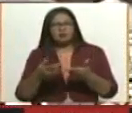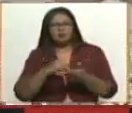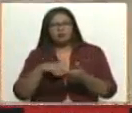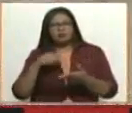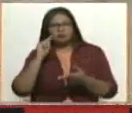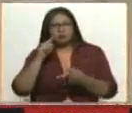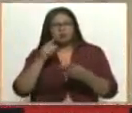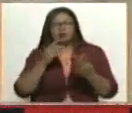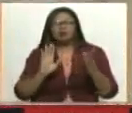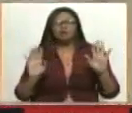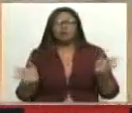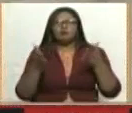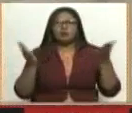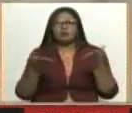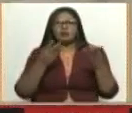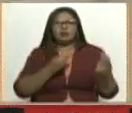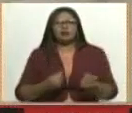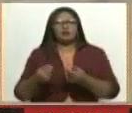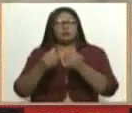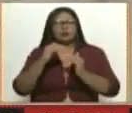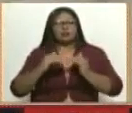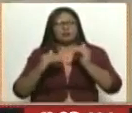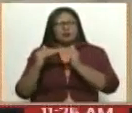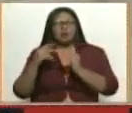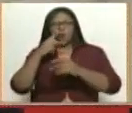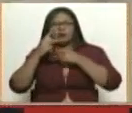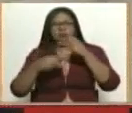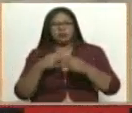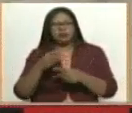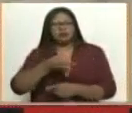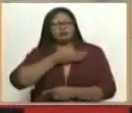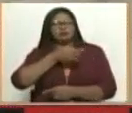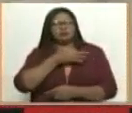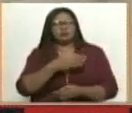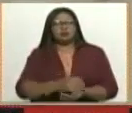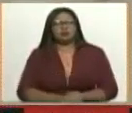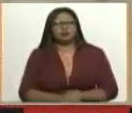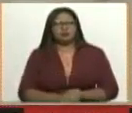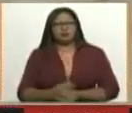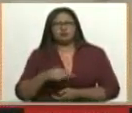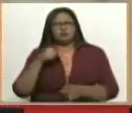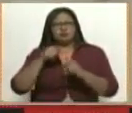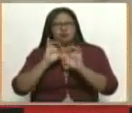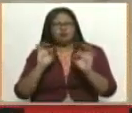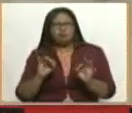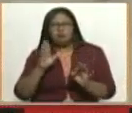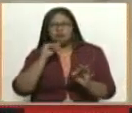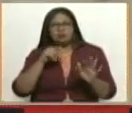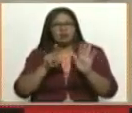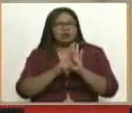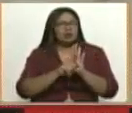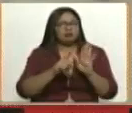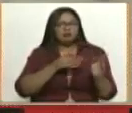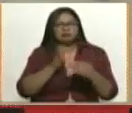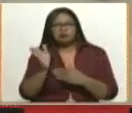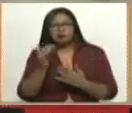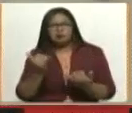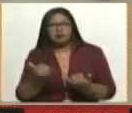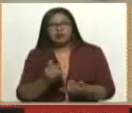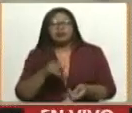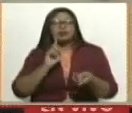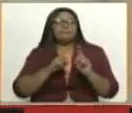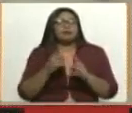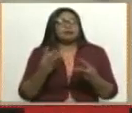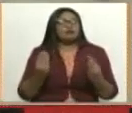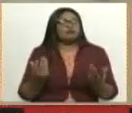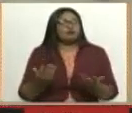prosperidad económica y la estabilidad política y social de la que fuimos ilegalmente desviados dependen